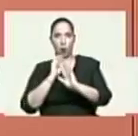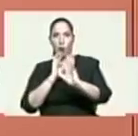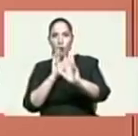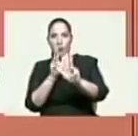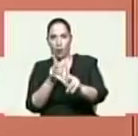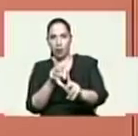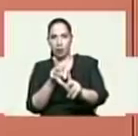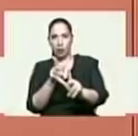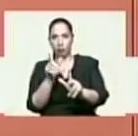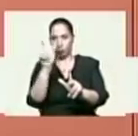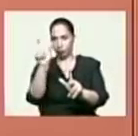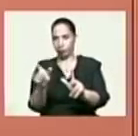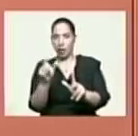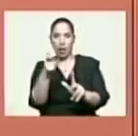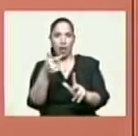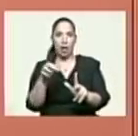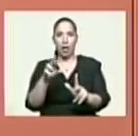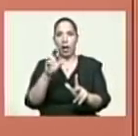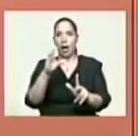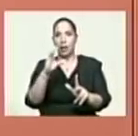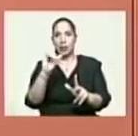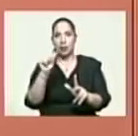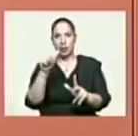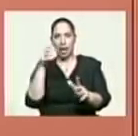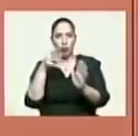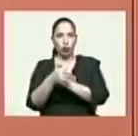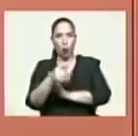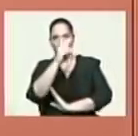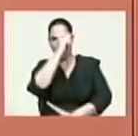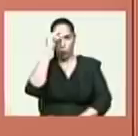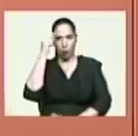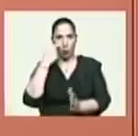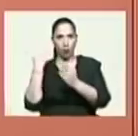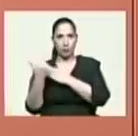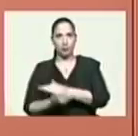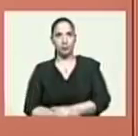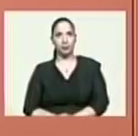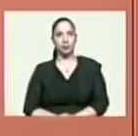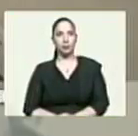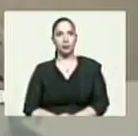de García Palomo sobre el señor Julio Borges. Adelante, video.